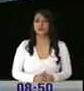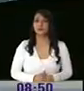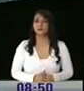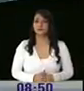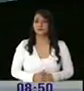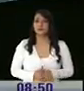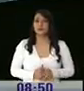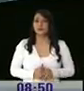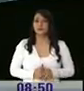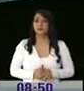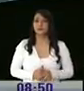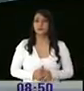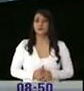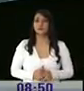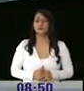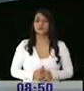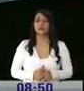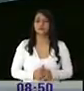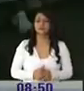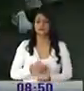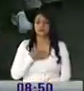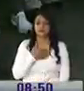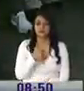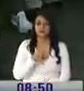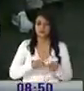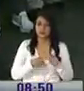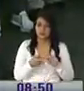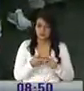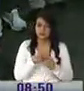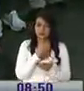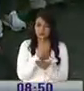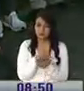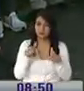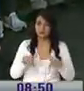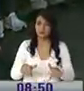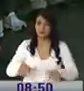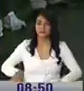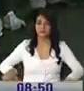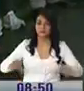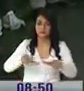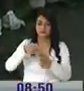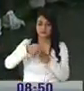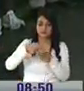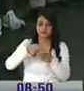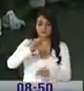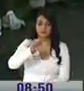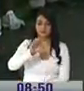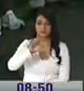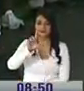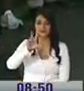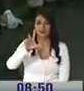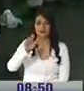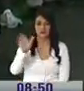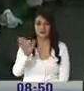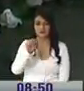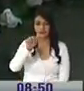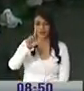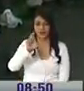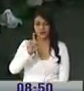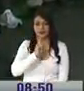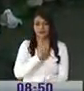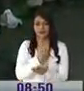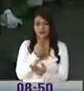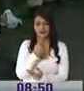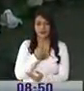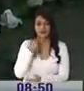andreita Hola Robert amigos televidentes de así nosotros nos encontramos aquí en el sector de Selva alegre como tú lo has dicho mi Robert Pues realmente